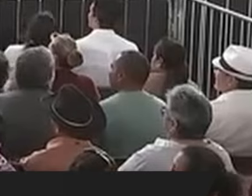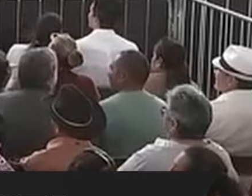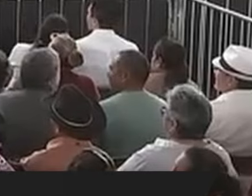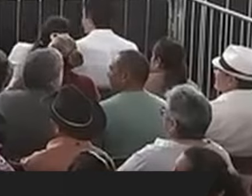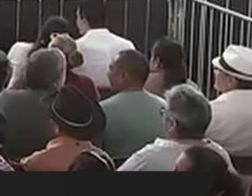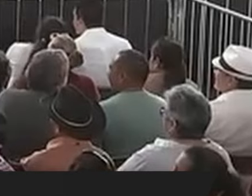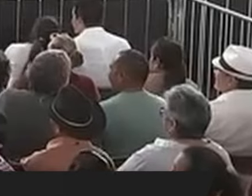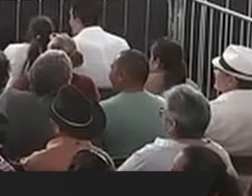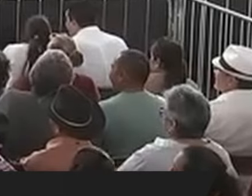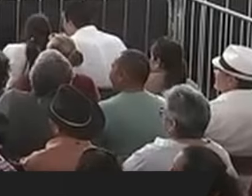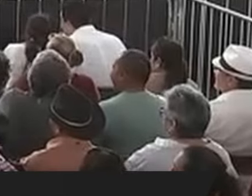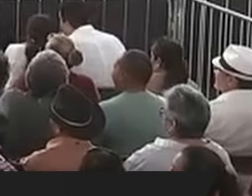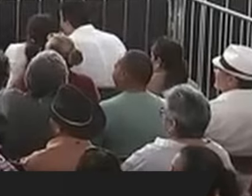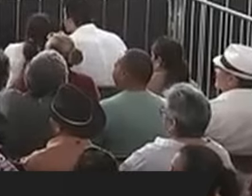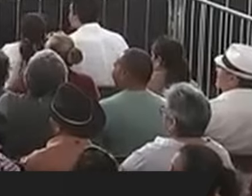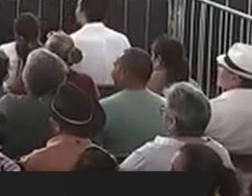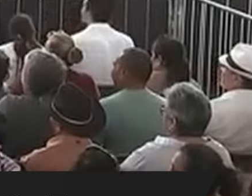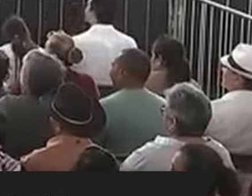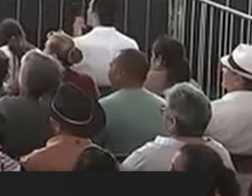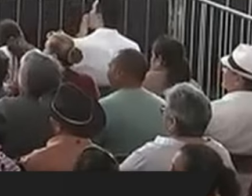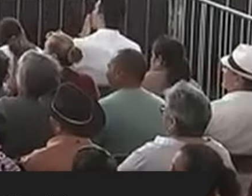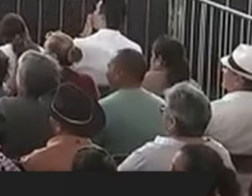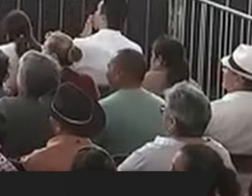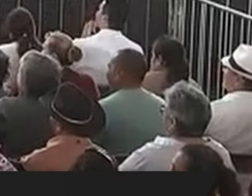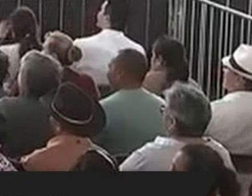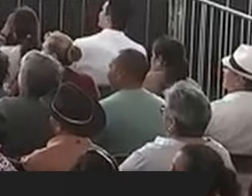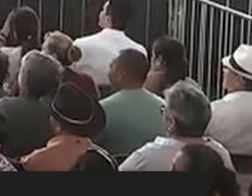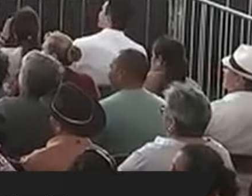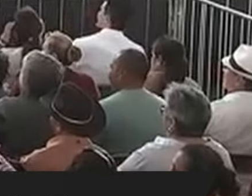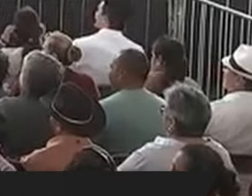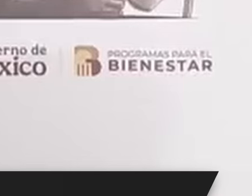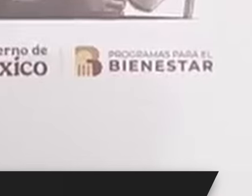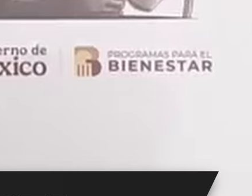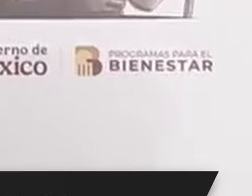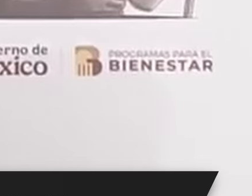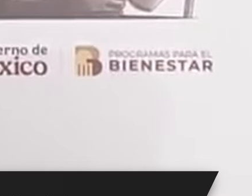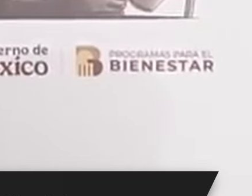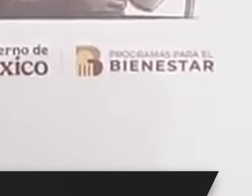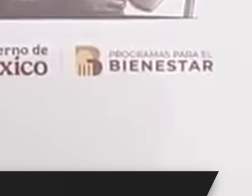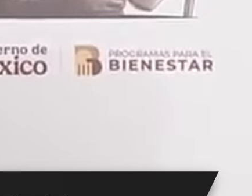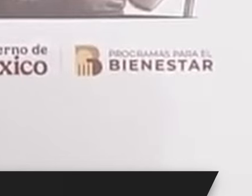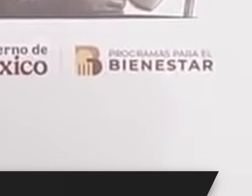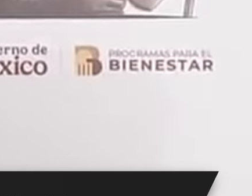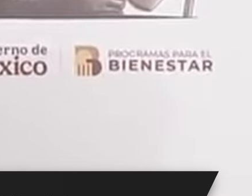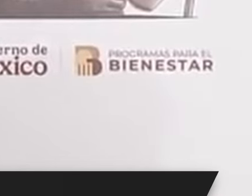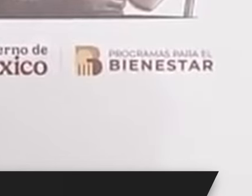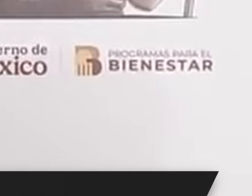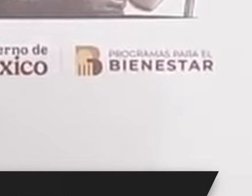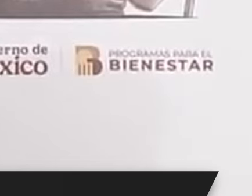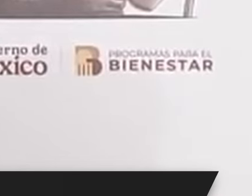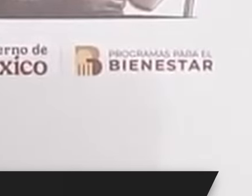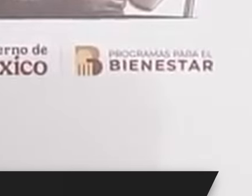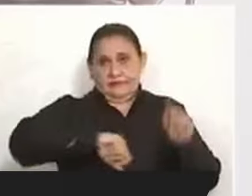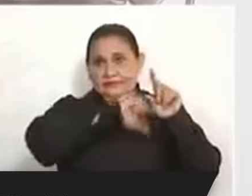Muy buenas tardes a todas y a todos. Doctora Claudia Sheinbaum Pardo, presidenta de los Estados Unidos Mexicanos